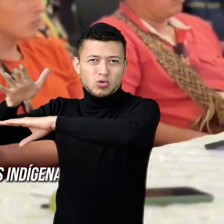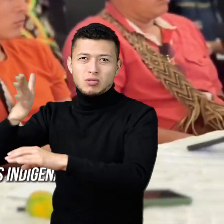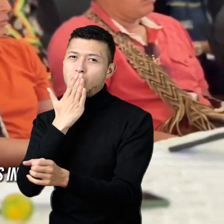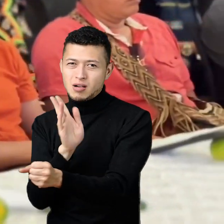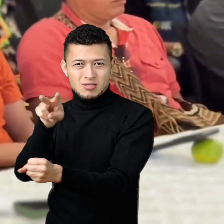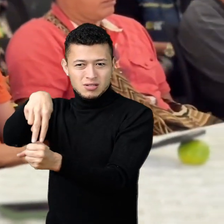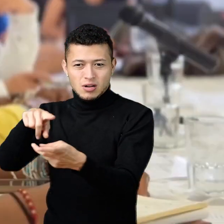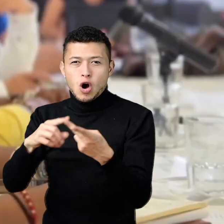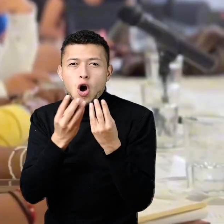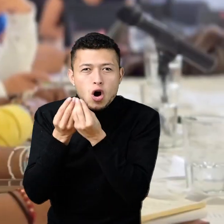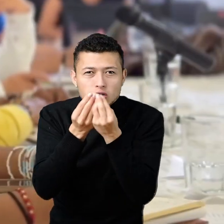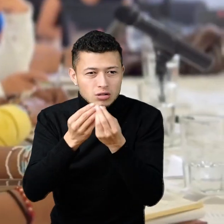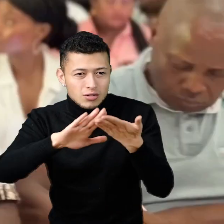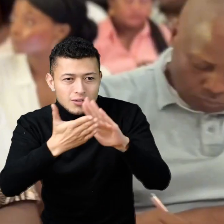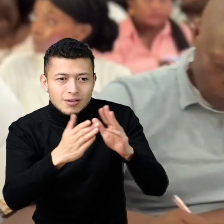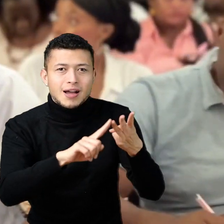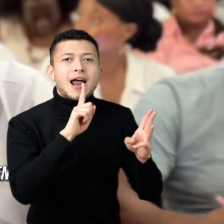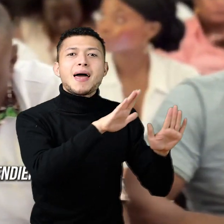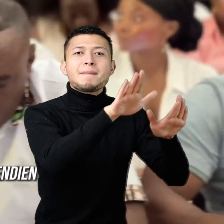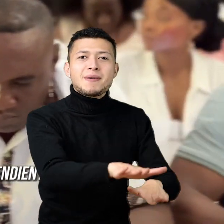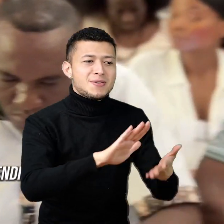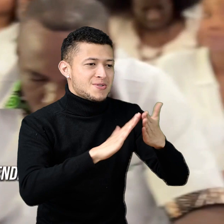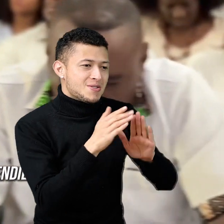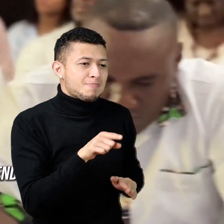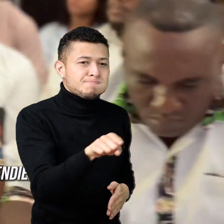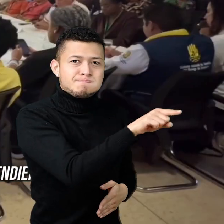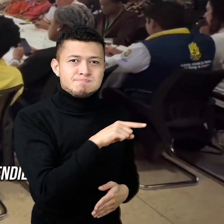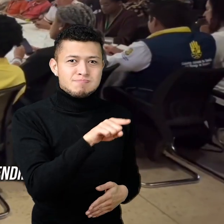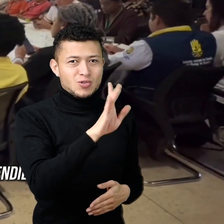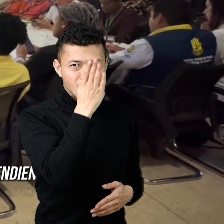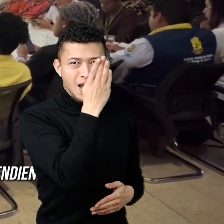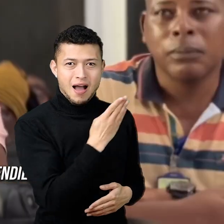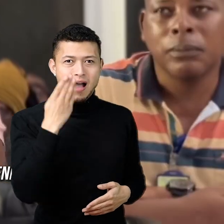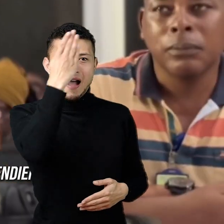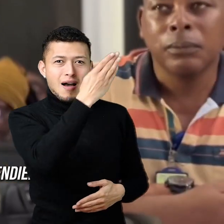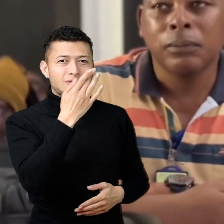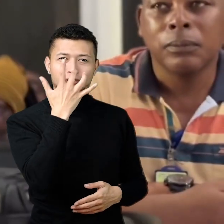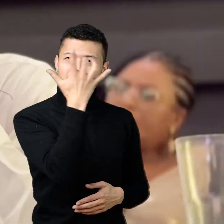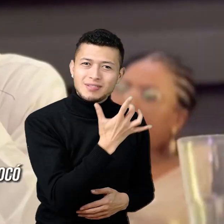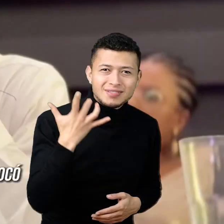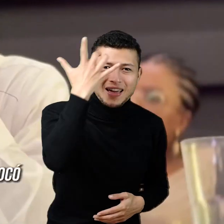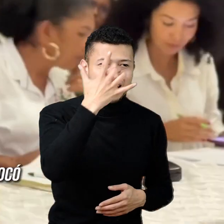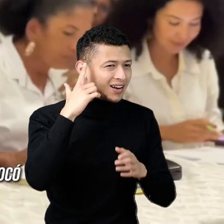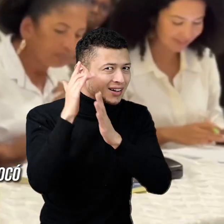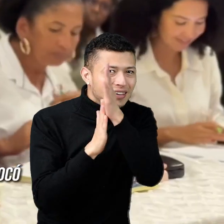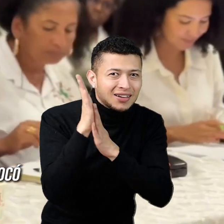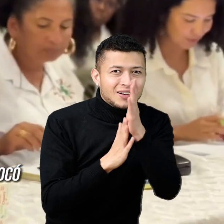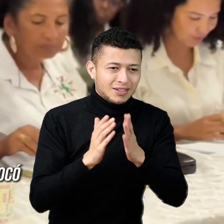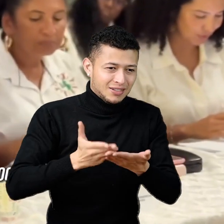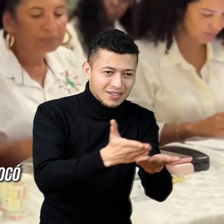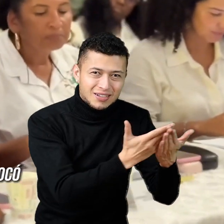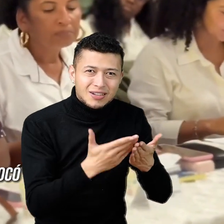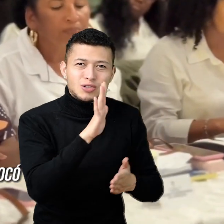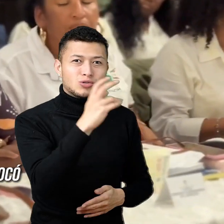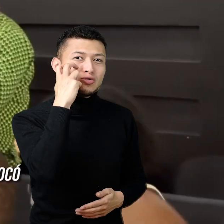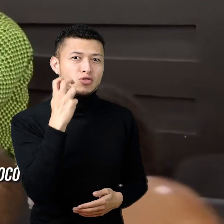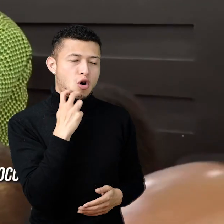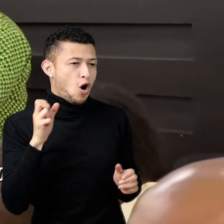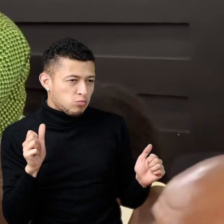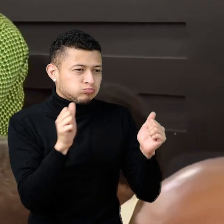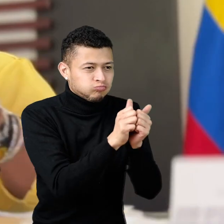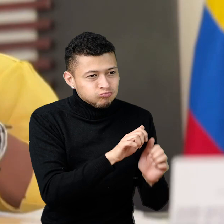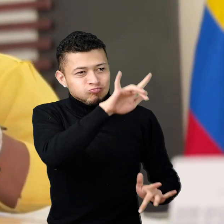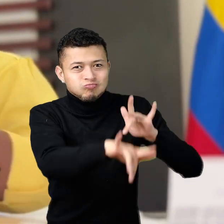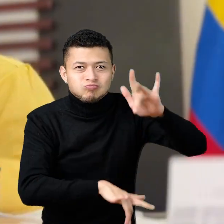autoridades indígenas, consejos comunitarios y representantes de comunidades afrodescendientes, negras, raizales y palenqueras del